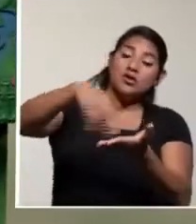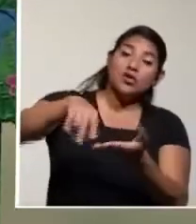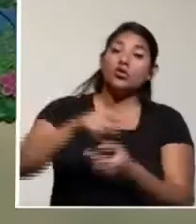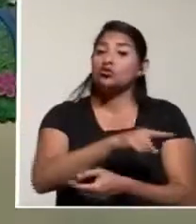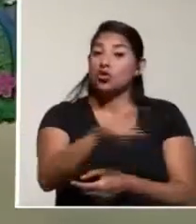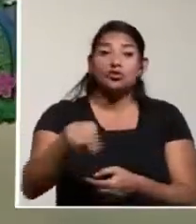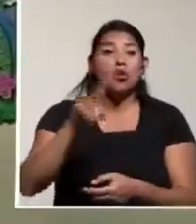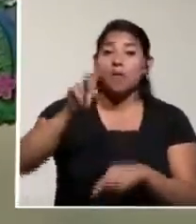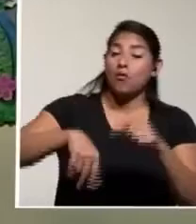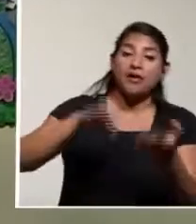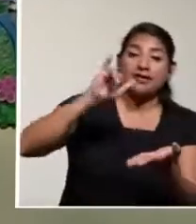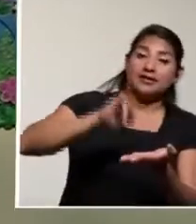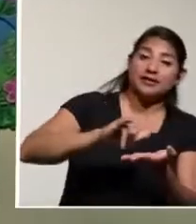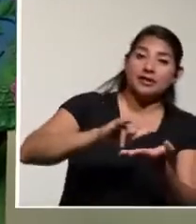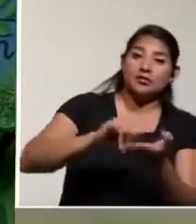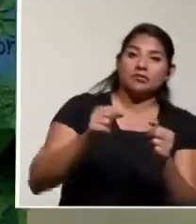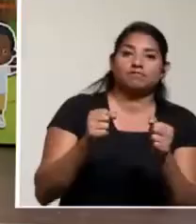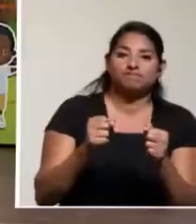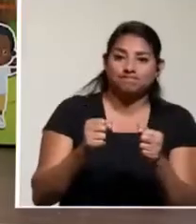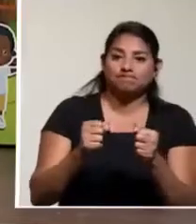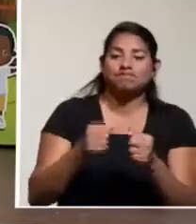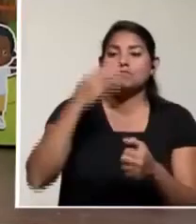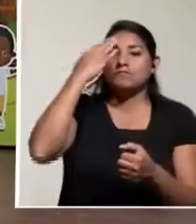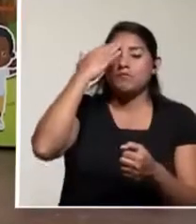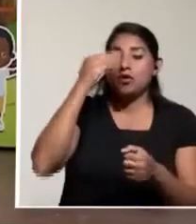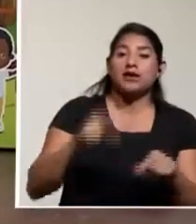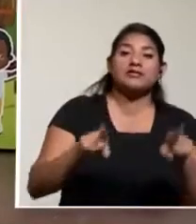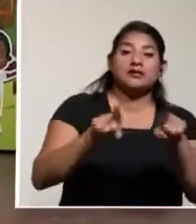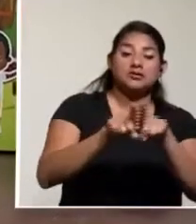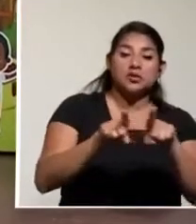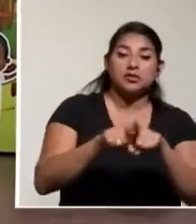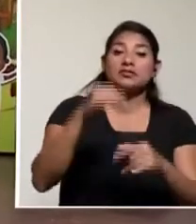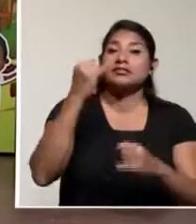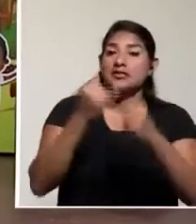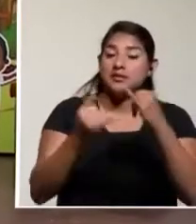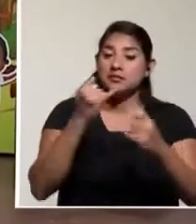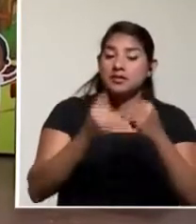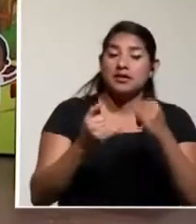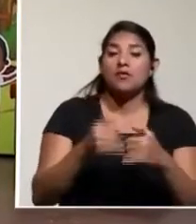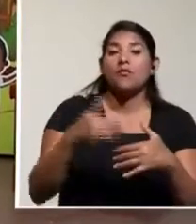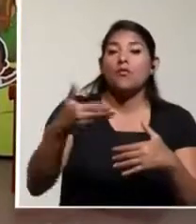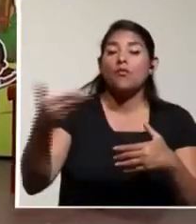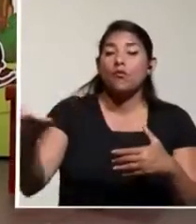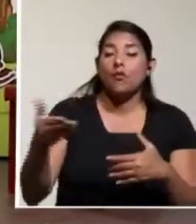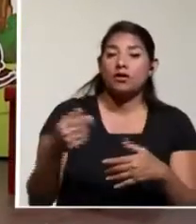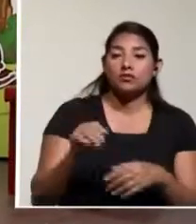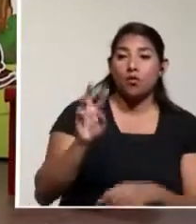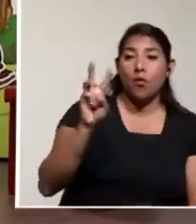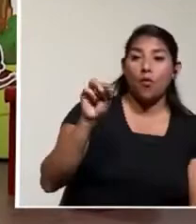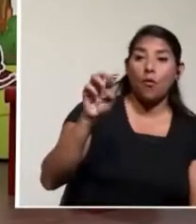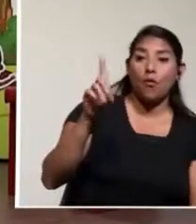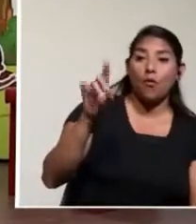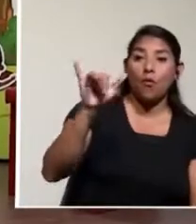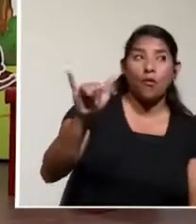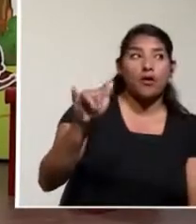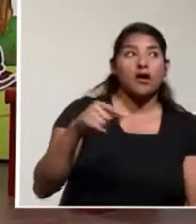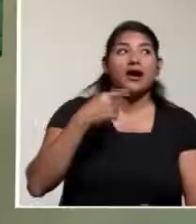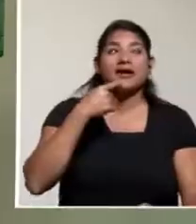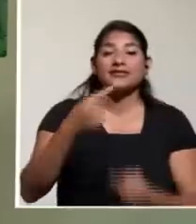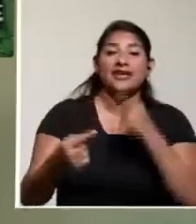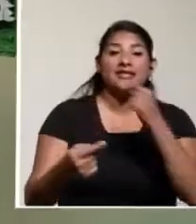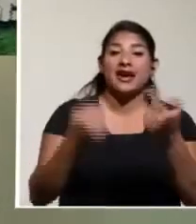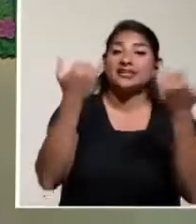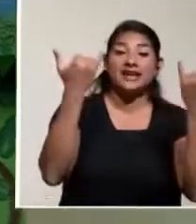donde no puedes quedarte quieto, porque tan solo terminará cuando niña Wendy te